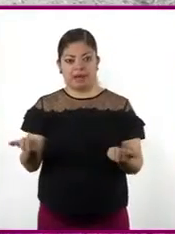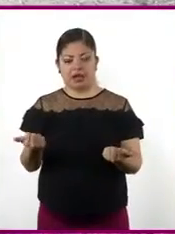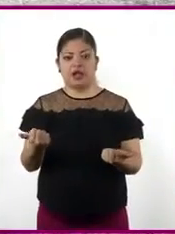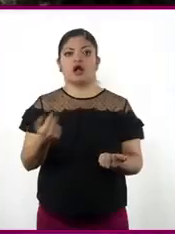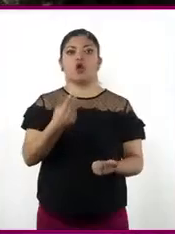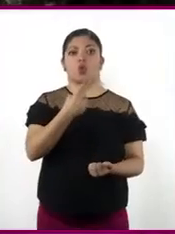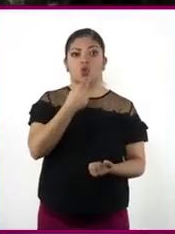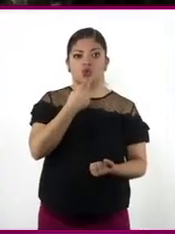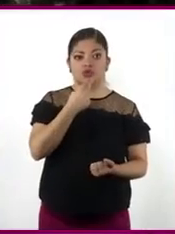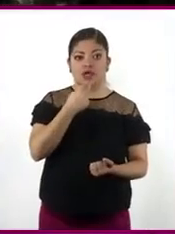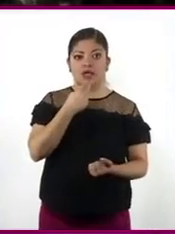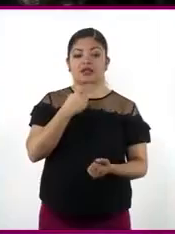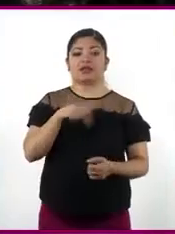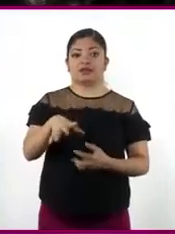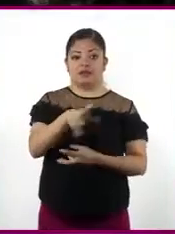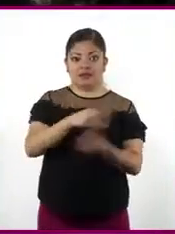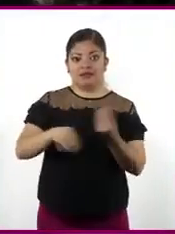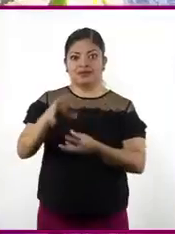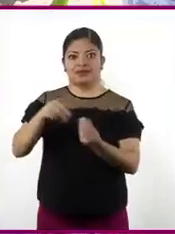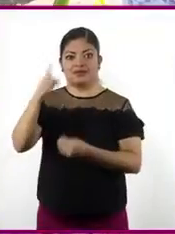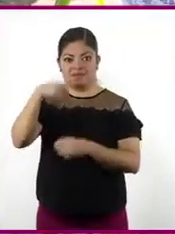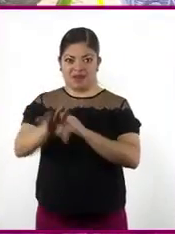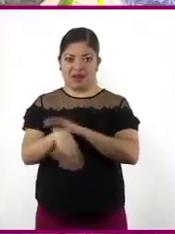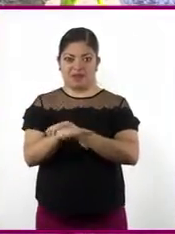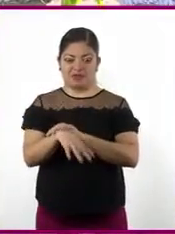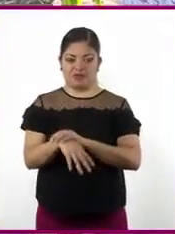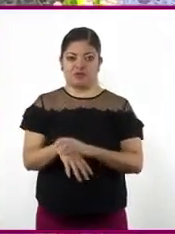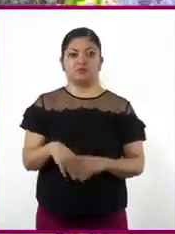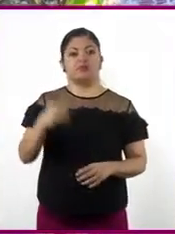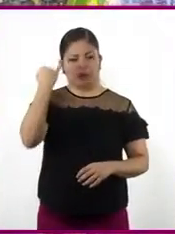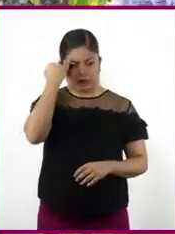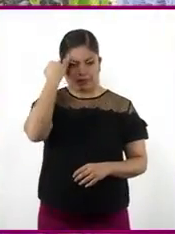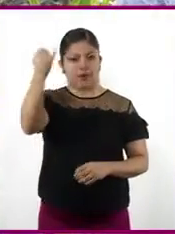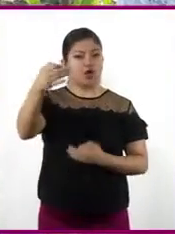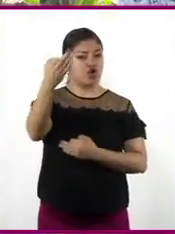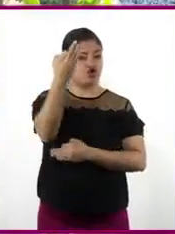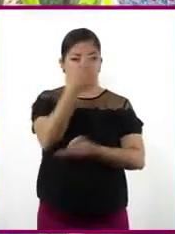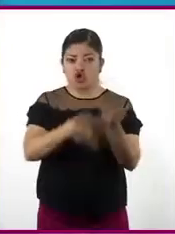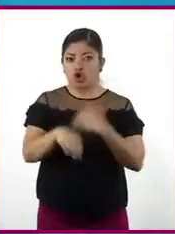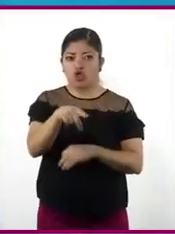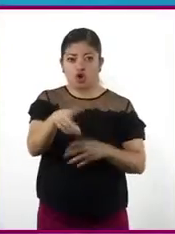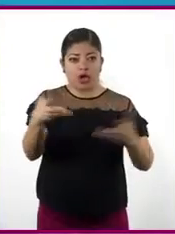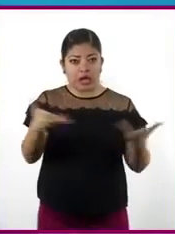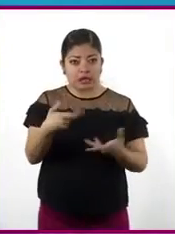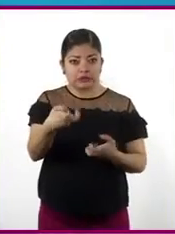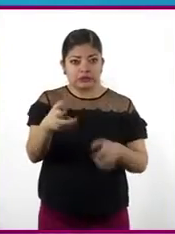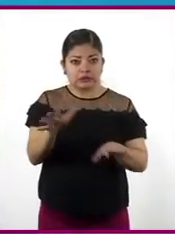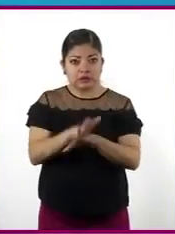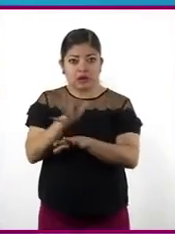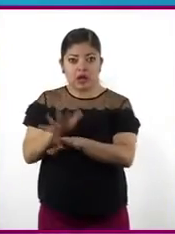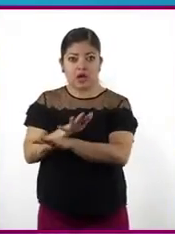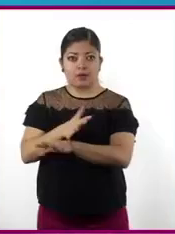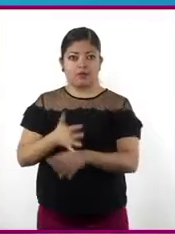la basura. Imagina qué pasaría si todos hiciéramos cosas como estas.